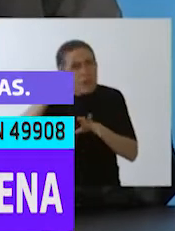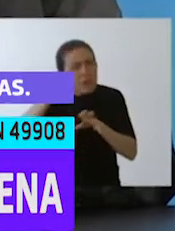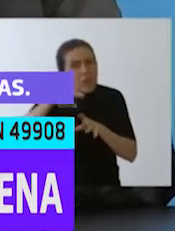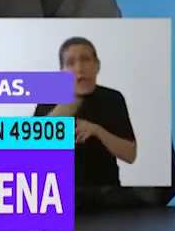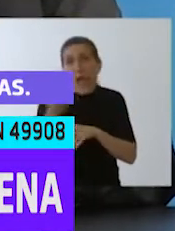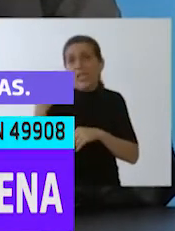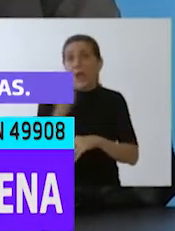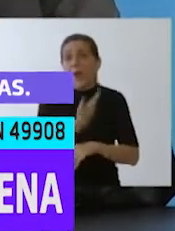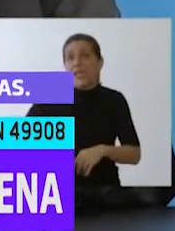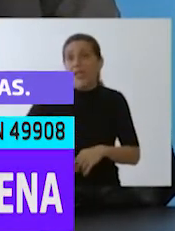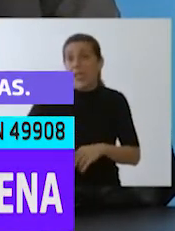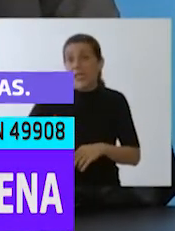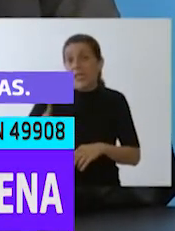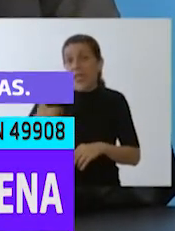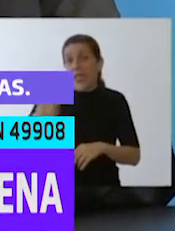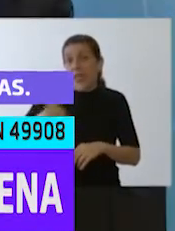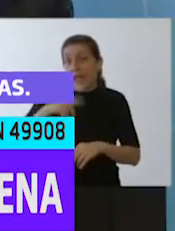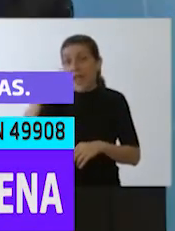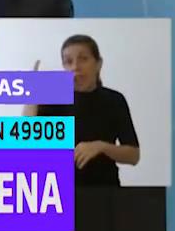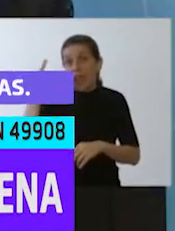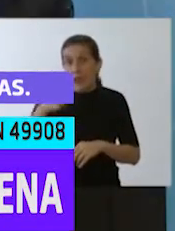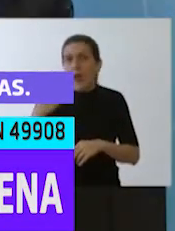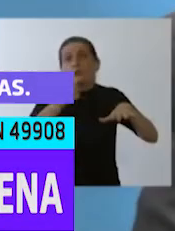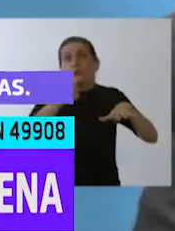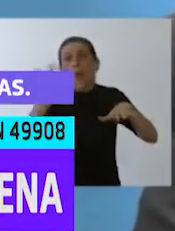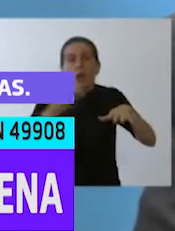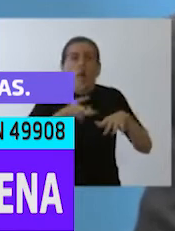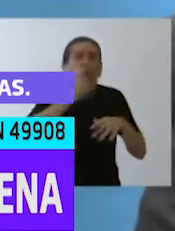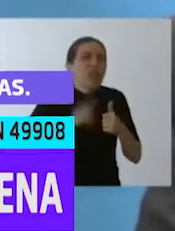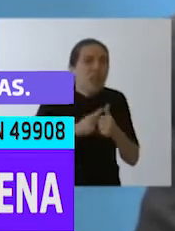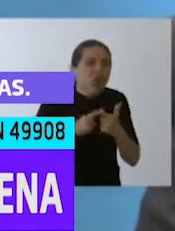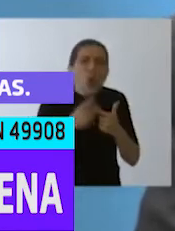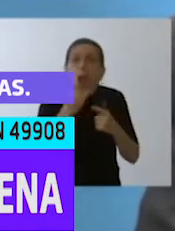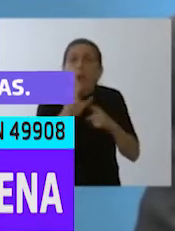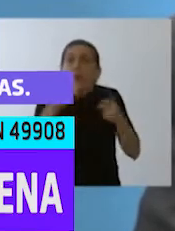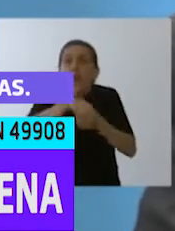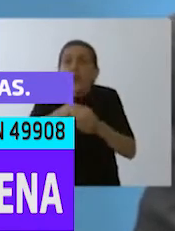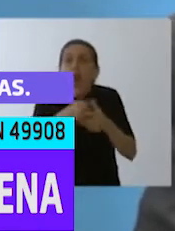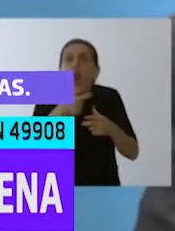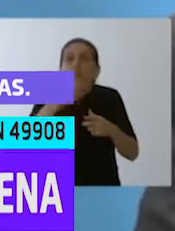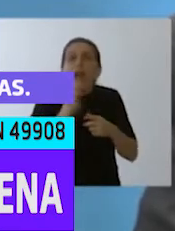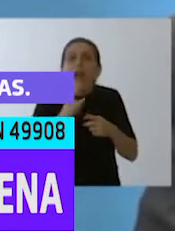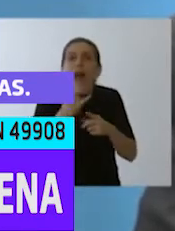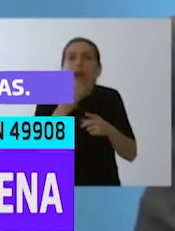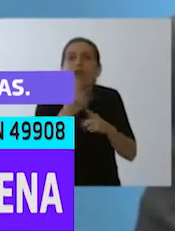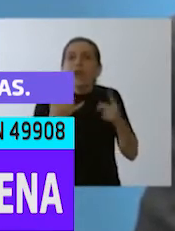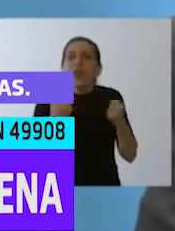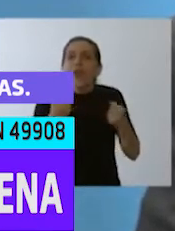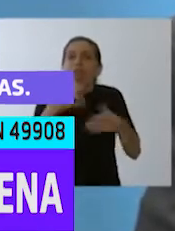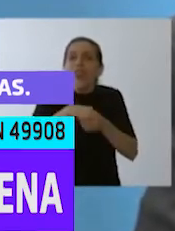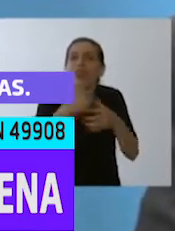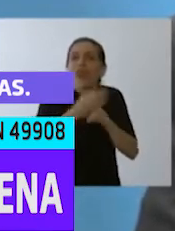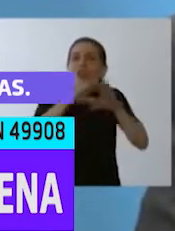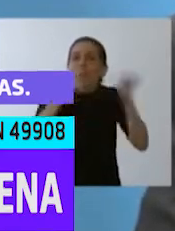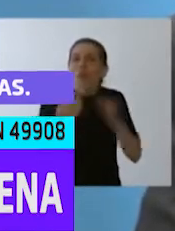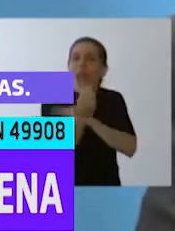Argentina? Bueno, ¿cómo fue la convocatoria internamente? Yo la verdad que no conozco. Fui